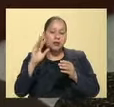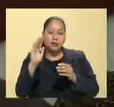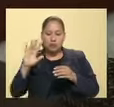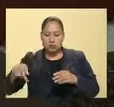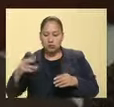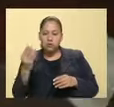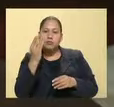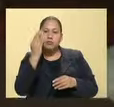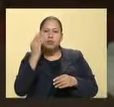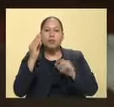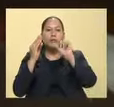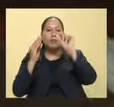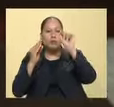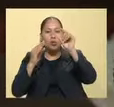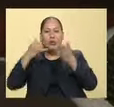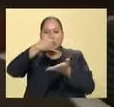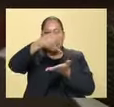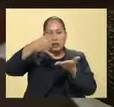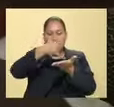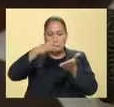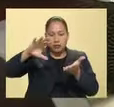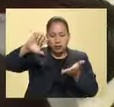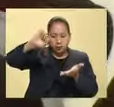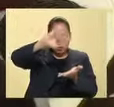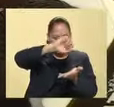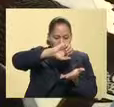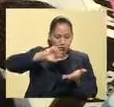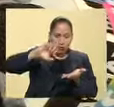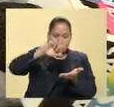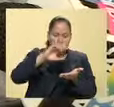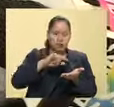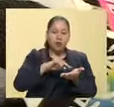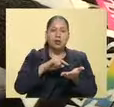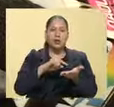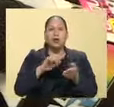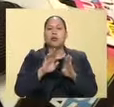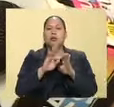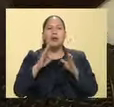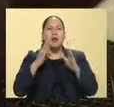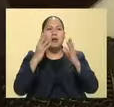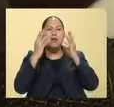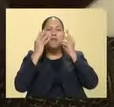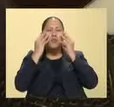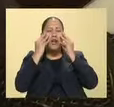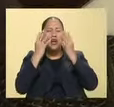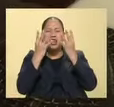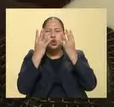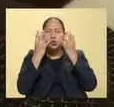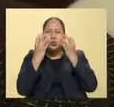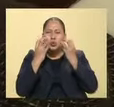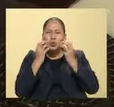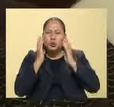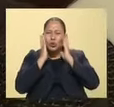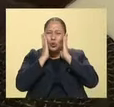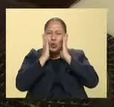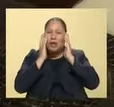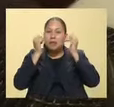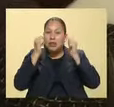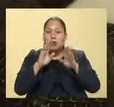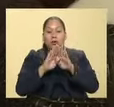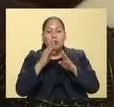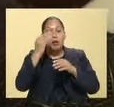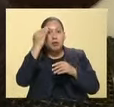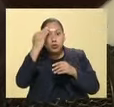desmaquillantes con un poquito de aceitito porque, ay, el maquillaje es tan pesado que sí tardamos muchísimo en